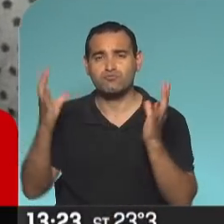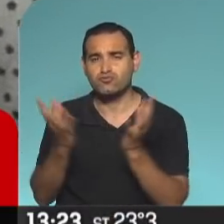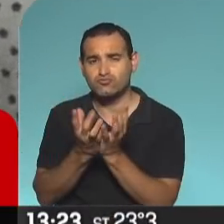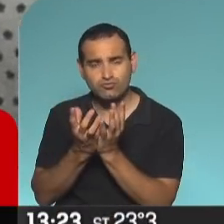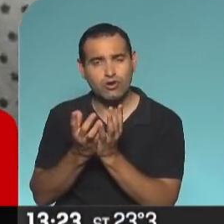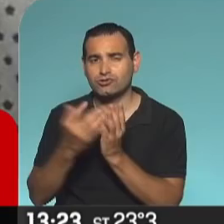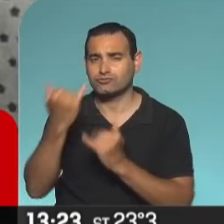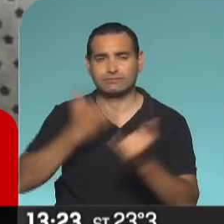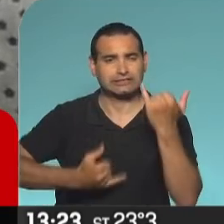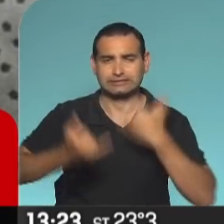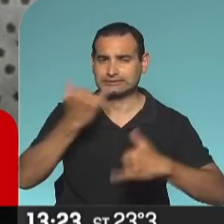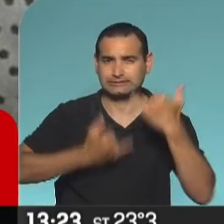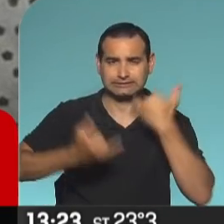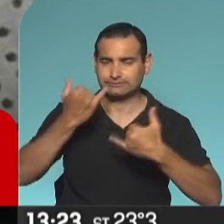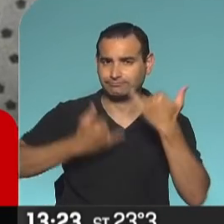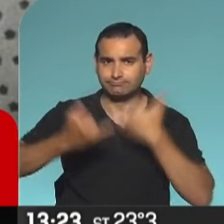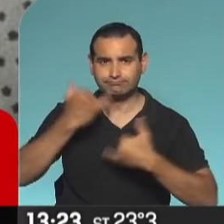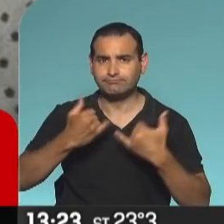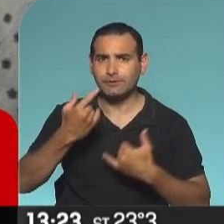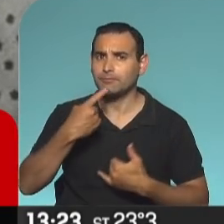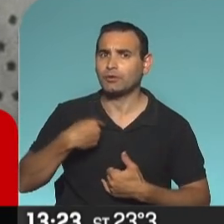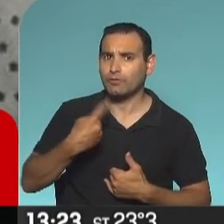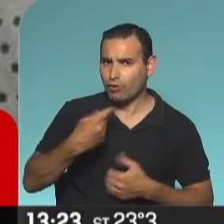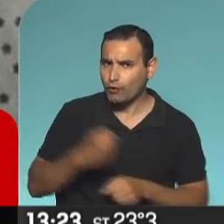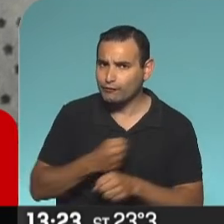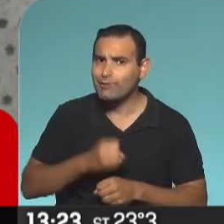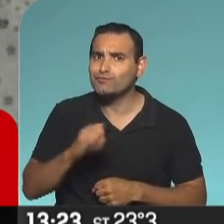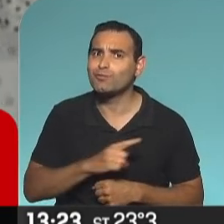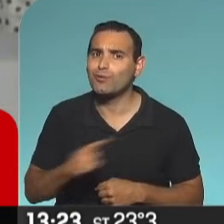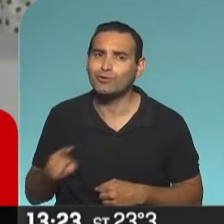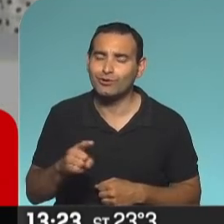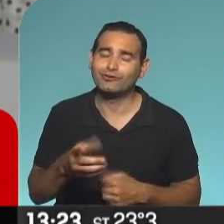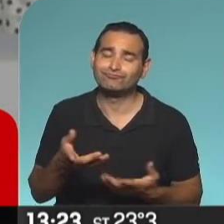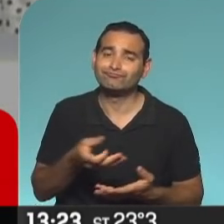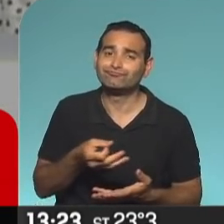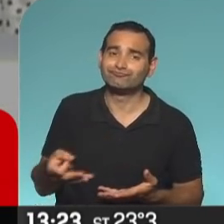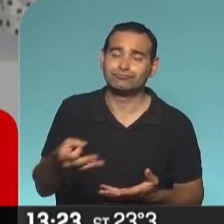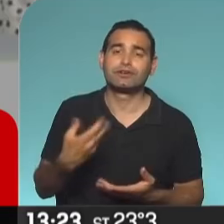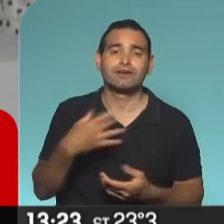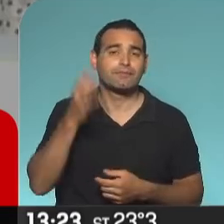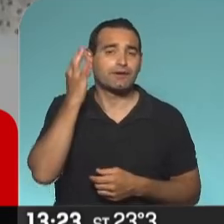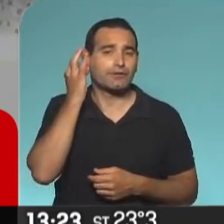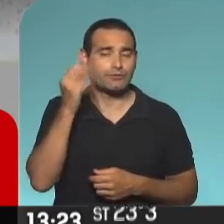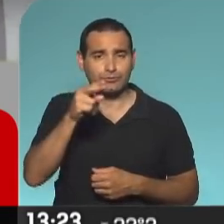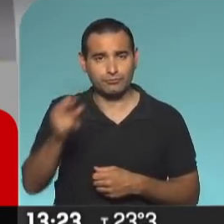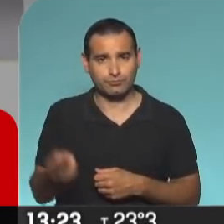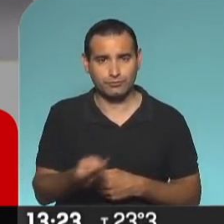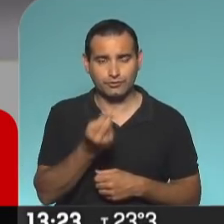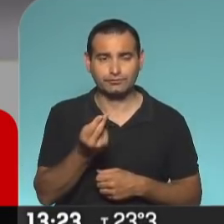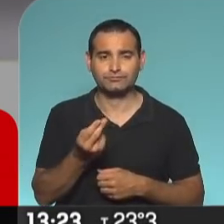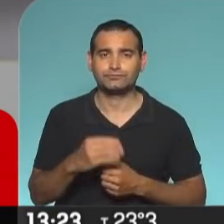haber, para confirmar la peor de las noticias, ¿no? Murió Diego Armando